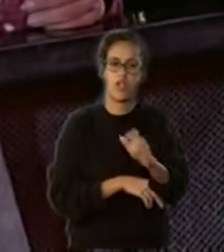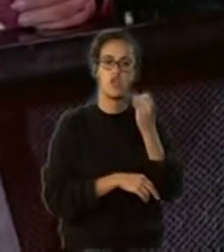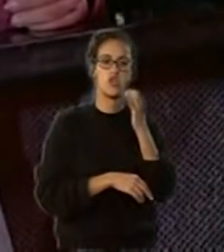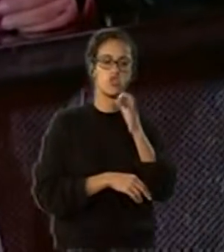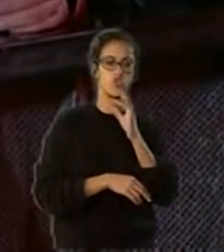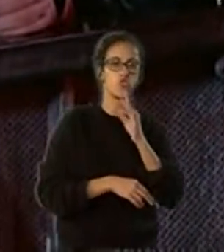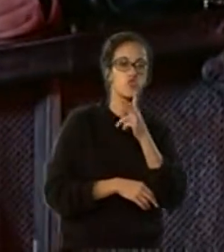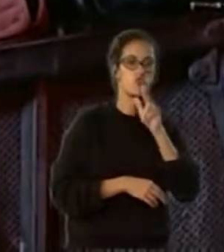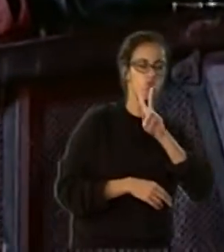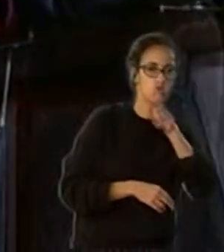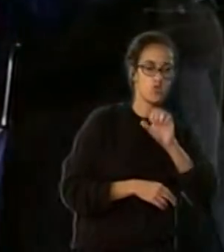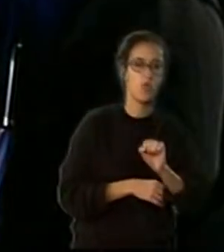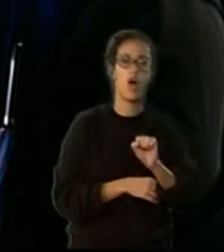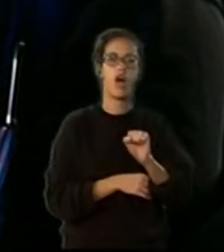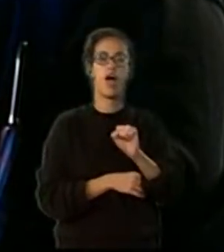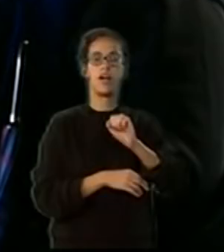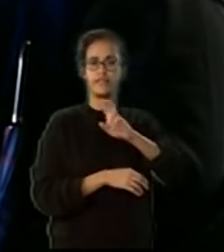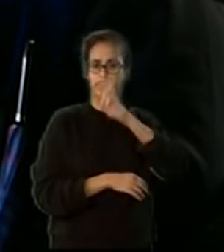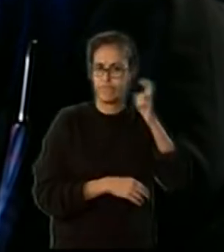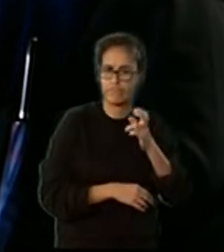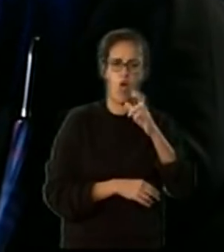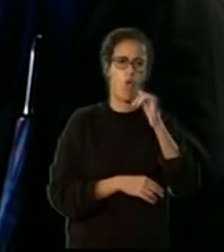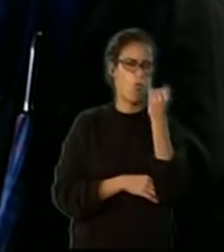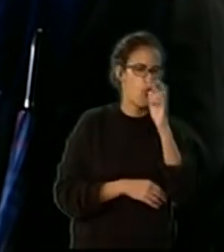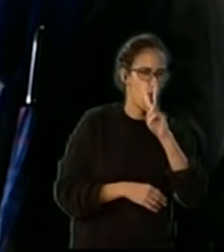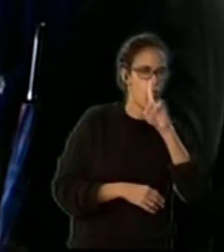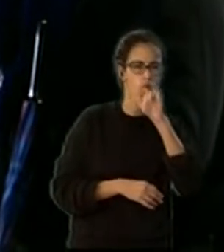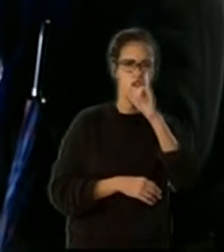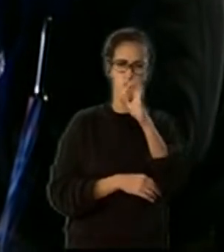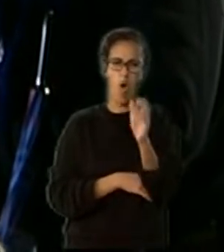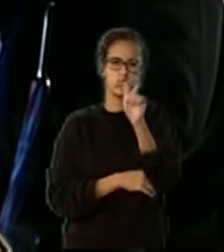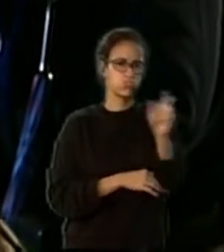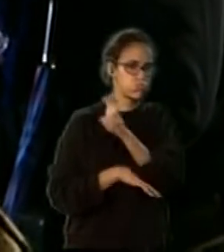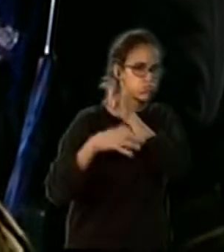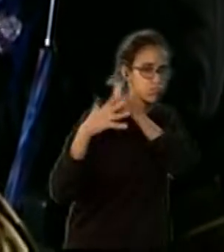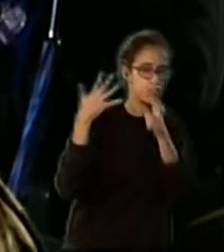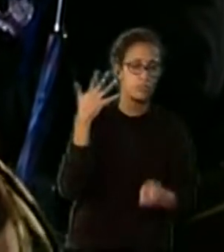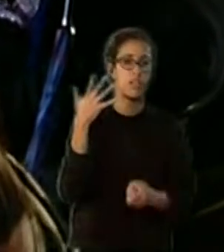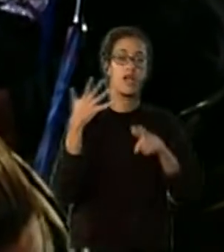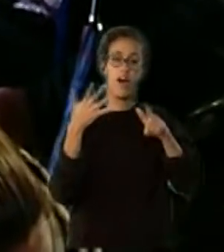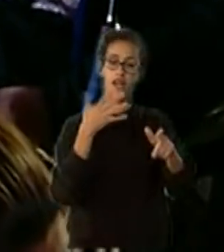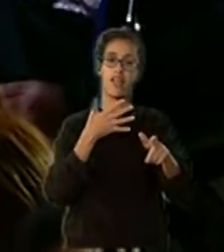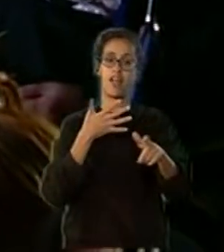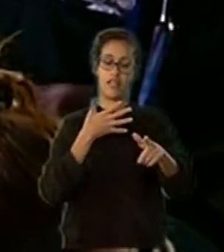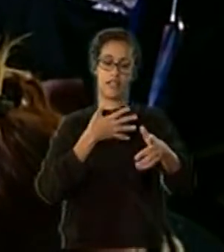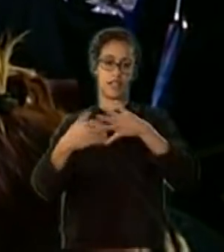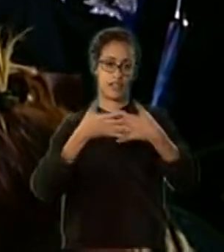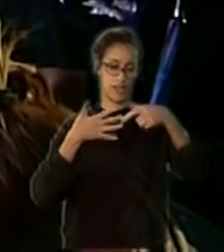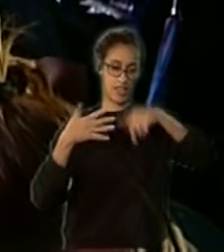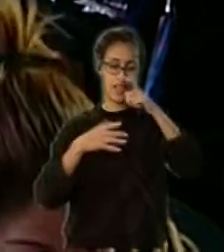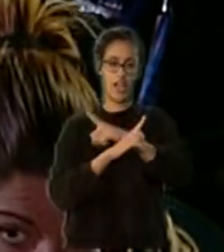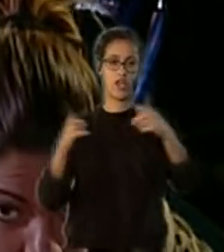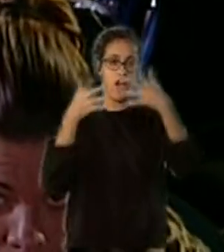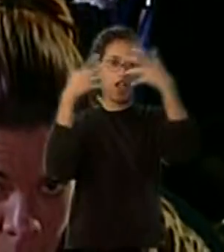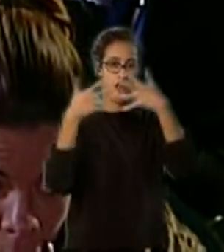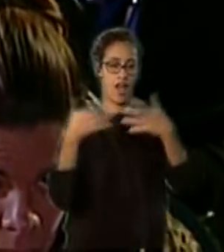Seben Arteaga y Julio Alfonso han hecho las letras este año para las despistadas, que este año llevan ya